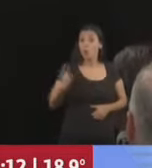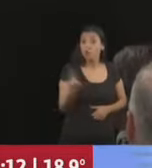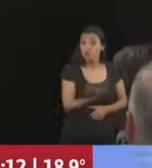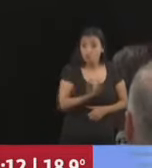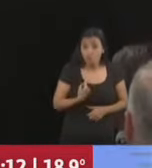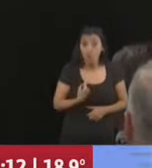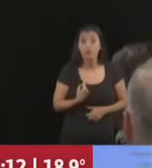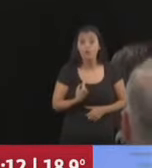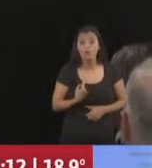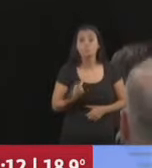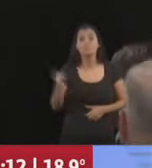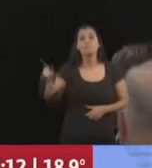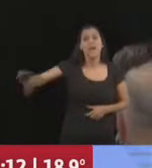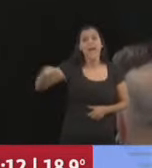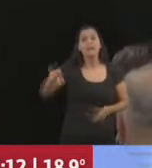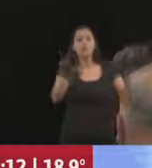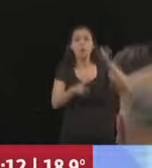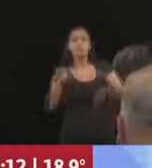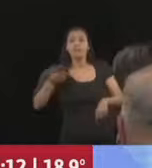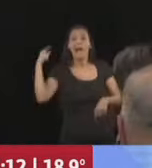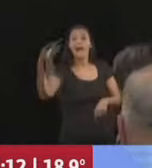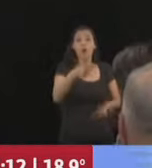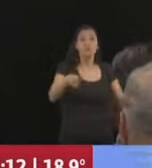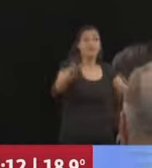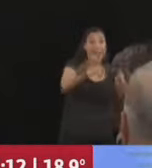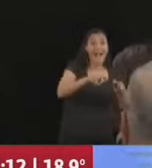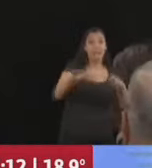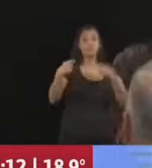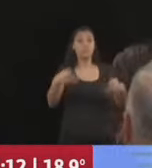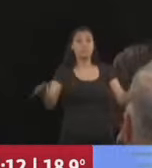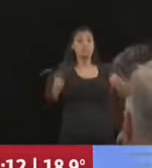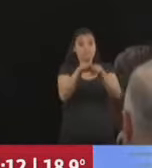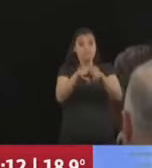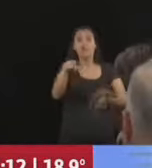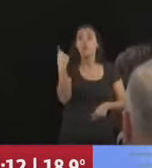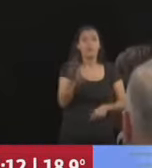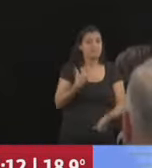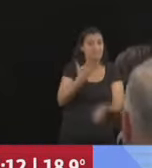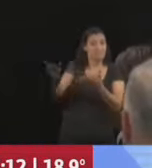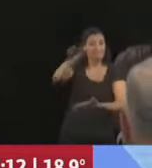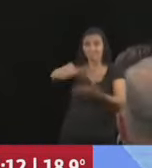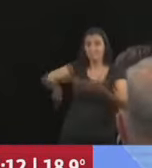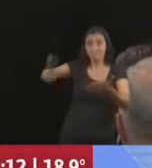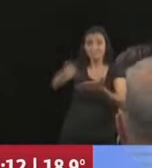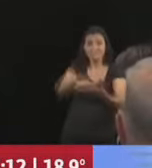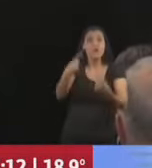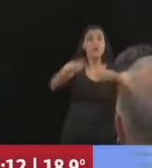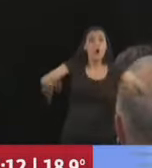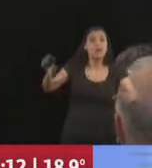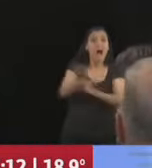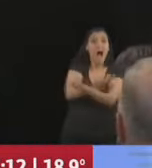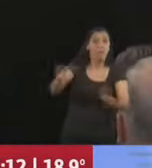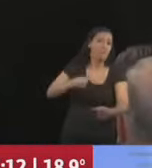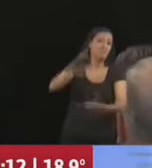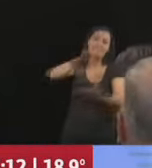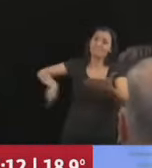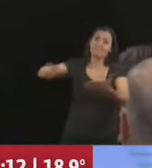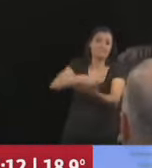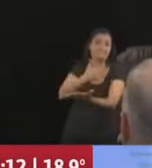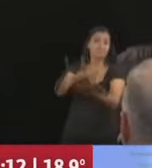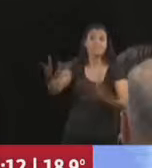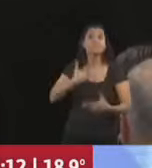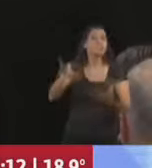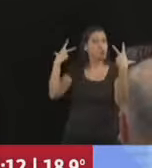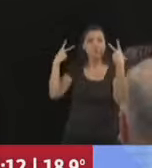votó es un derecho que tienen los parlamentarios y entienden cómo que de una política pública que